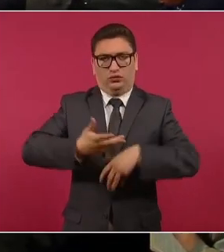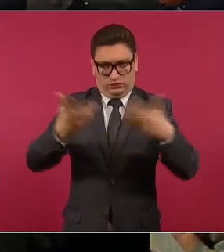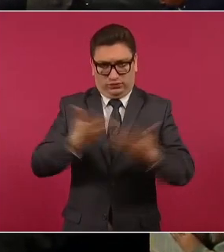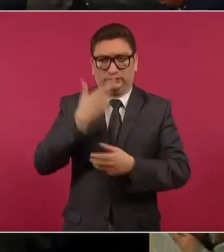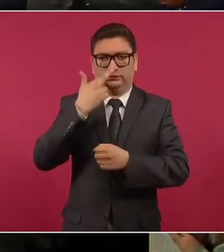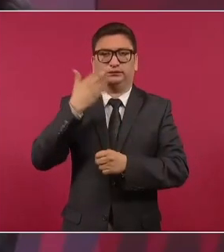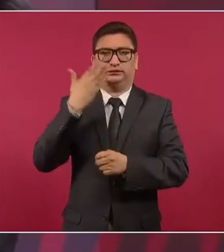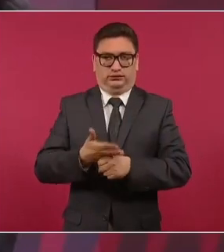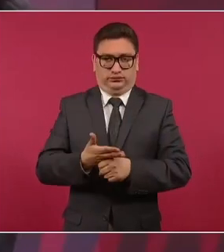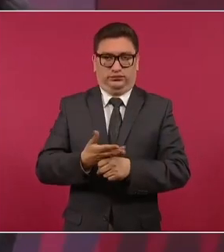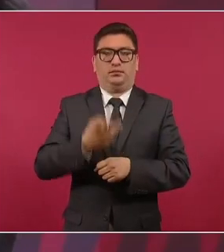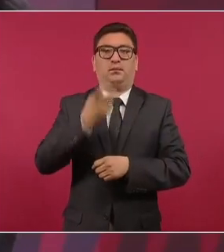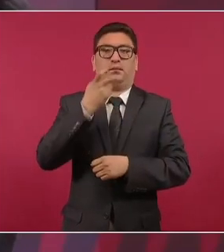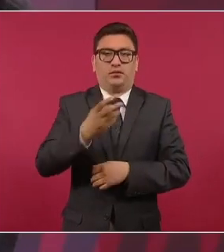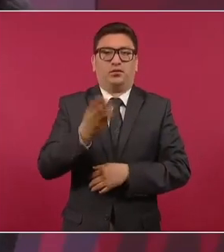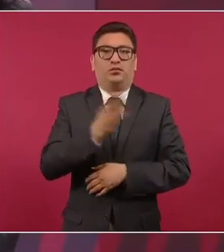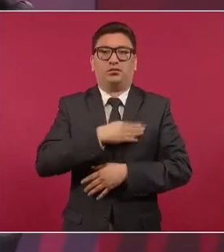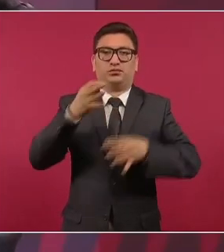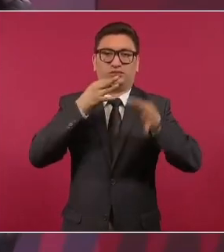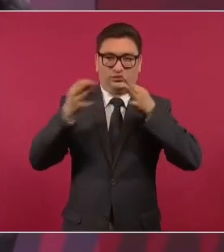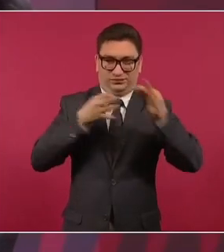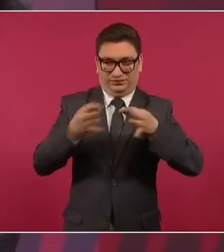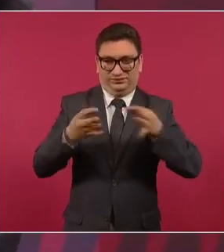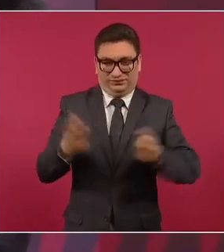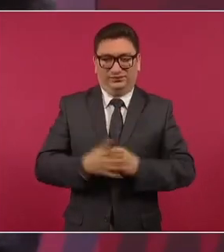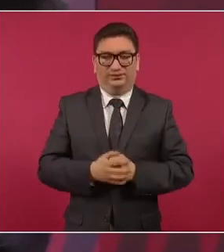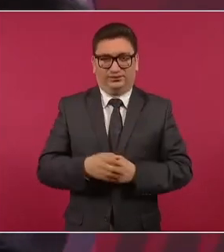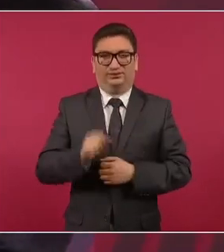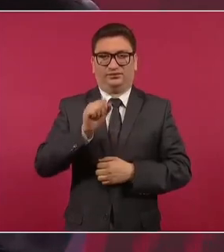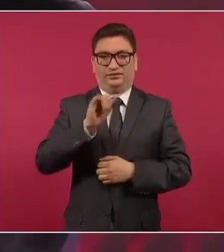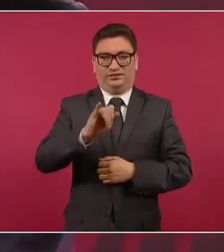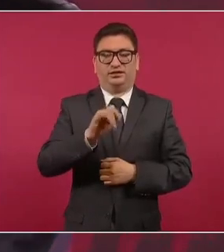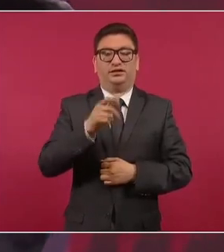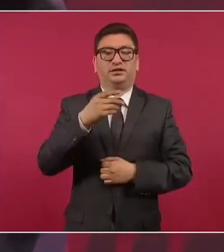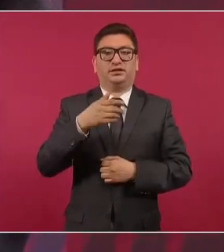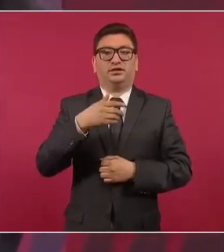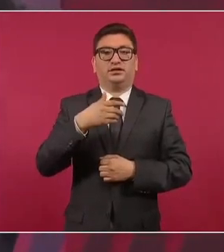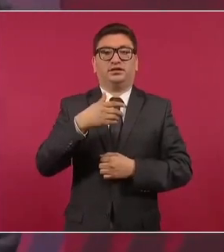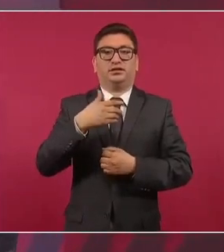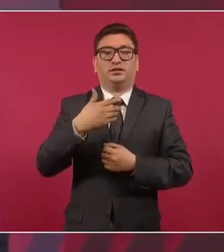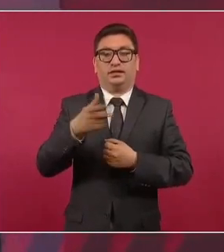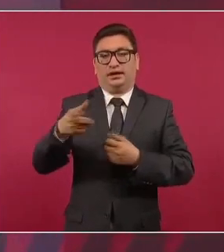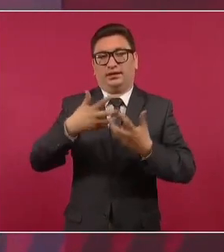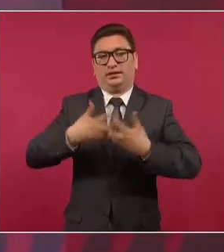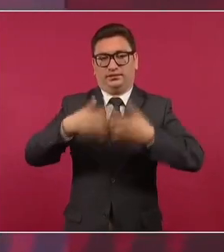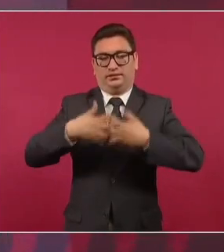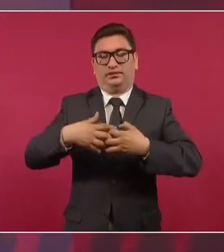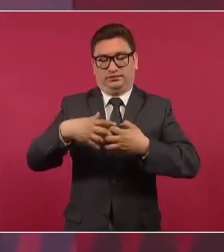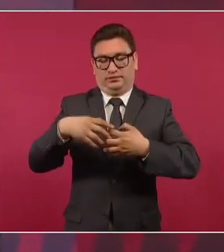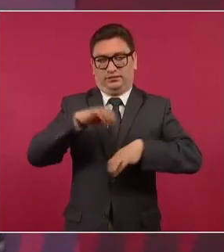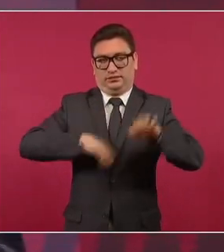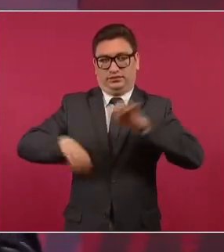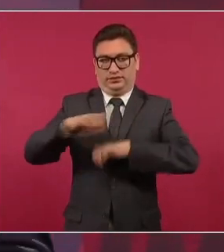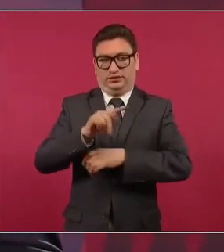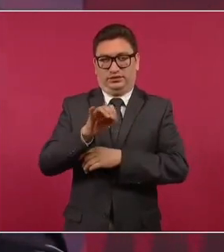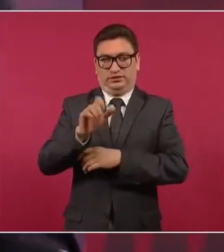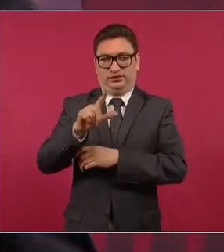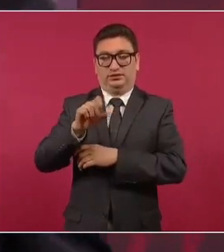buenas noticias. Sí, viene la empresa Tesla